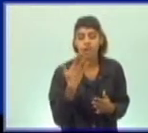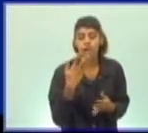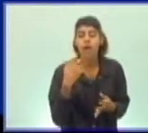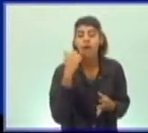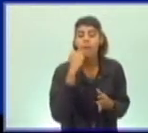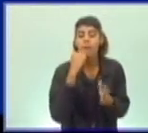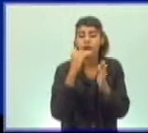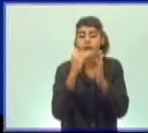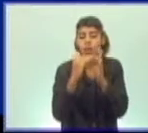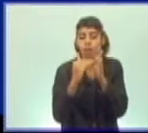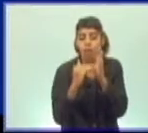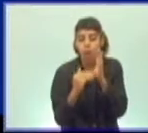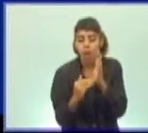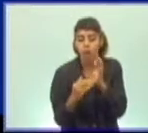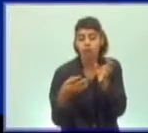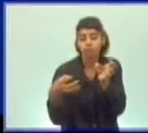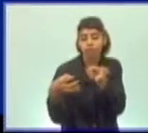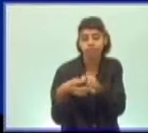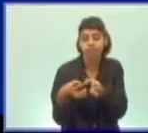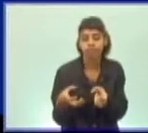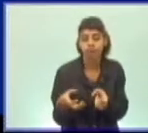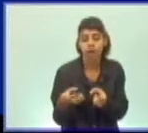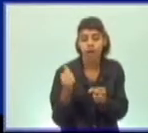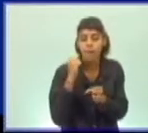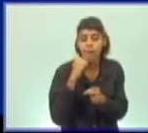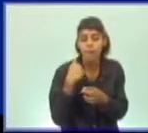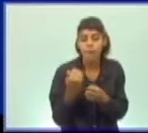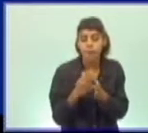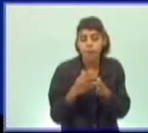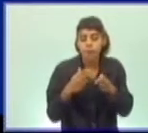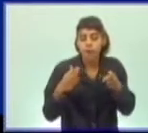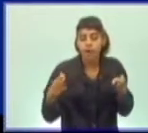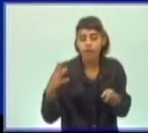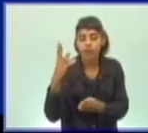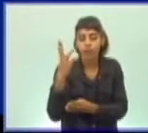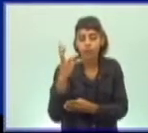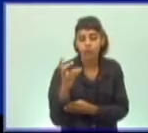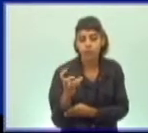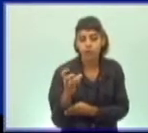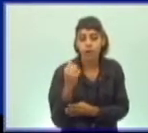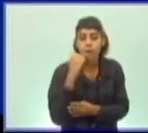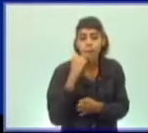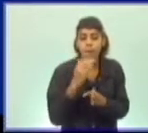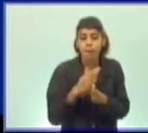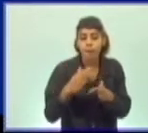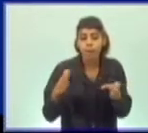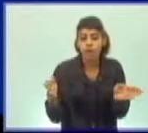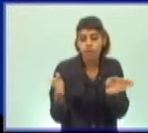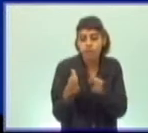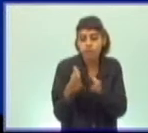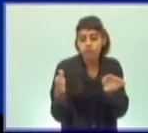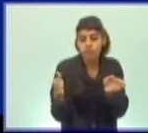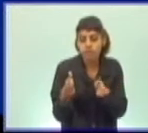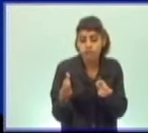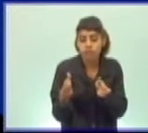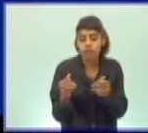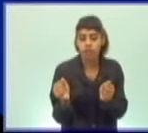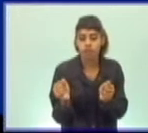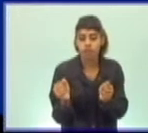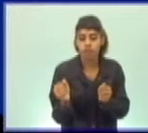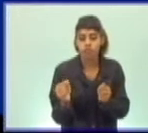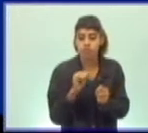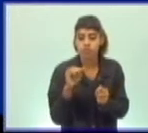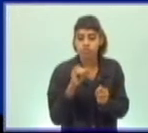es decir, que tiene mayor número atómico, por tanto tiene mayor tamaño del átomo y esto hace que